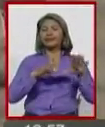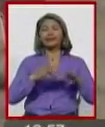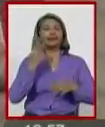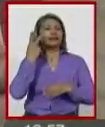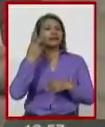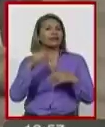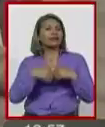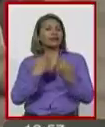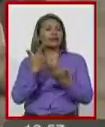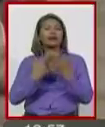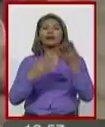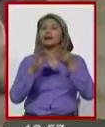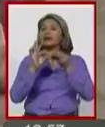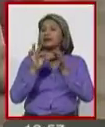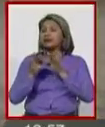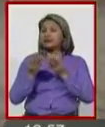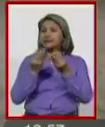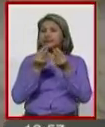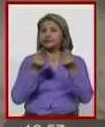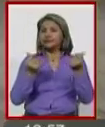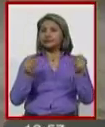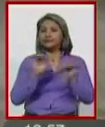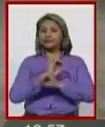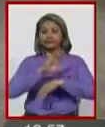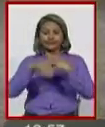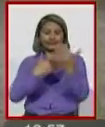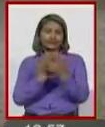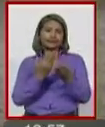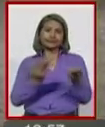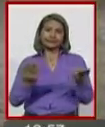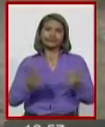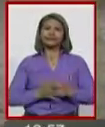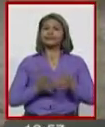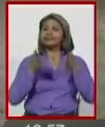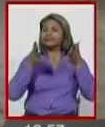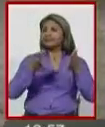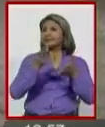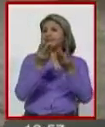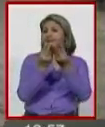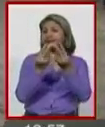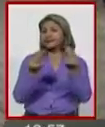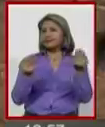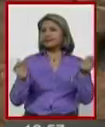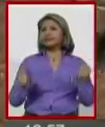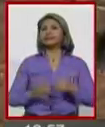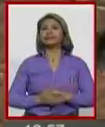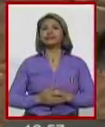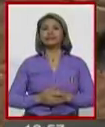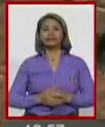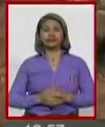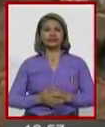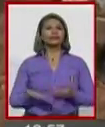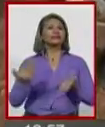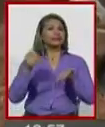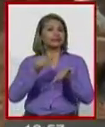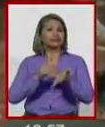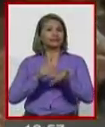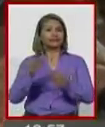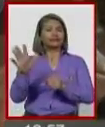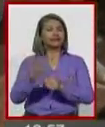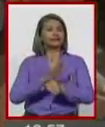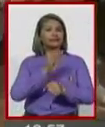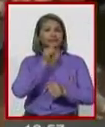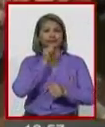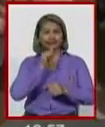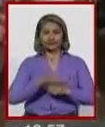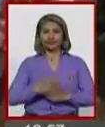porque no vemos ninguna solución ni nada. Entonces todas nuestras cosas permanecen mojadas. Ni siquiera hemos sacado el lodo del otro día y ahora se nos llena de